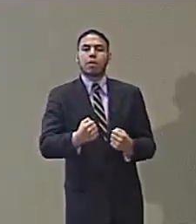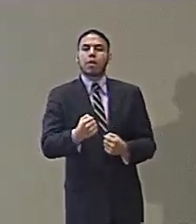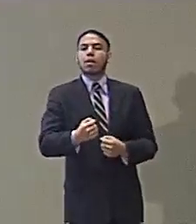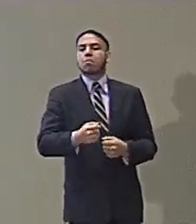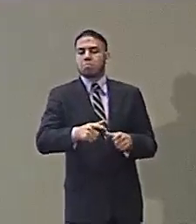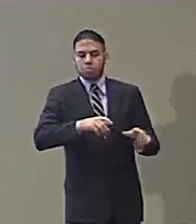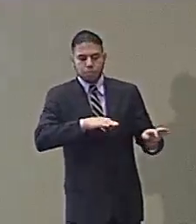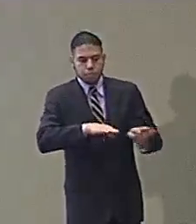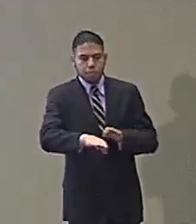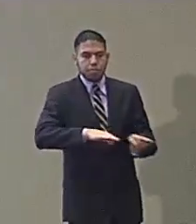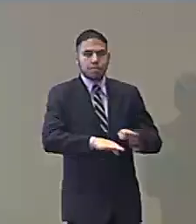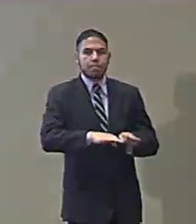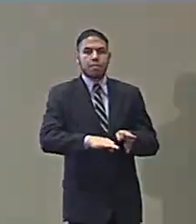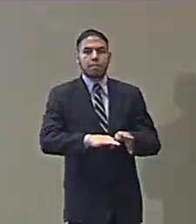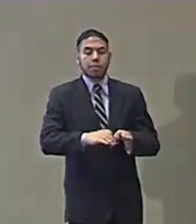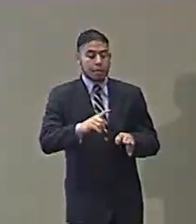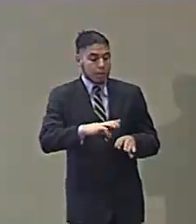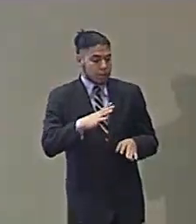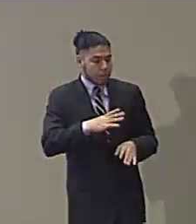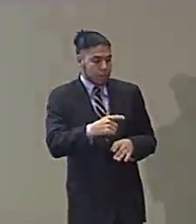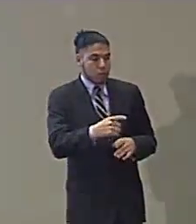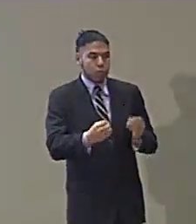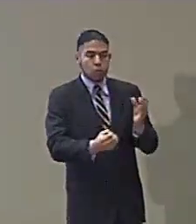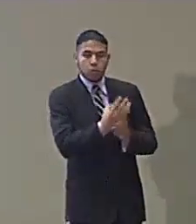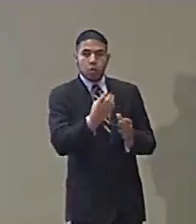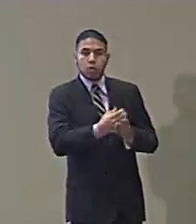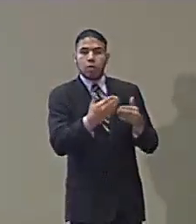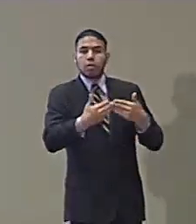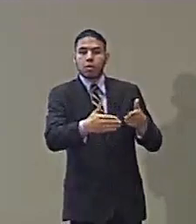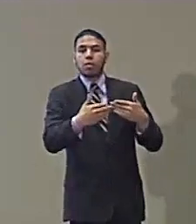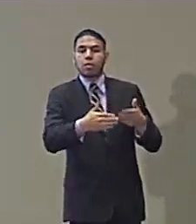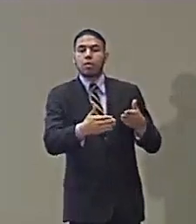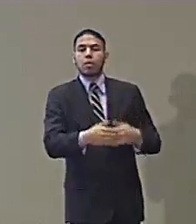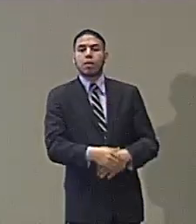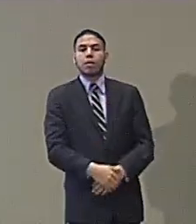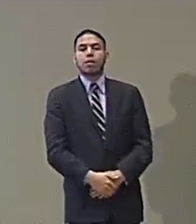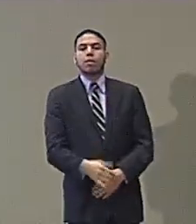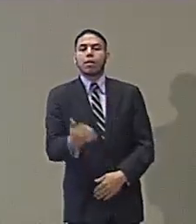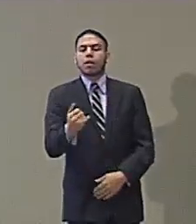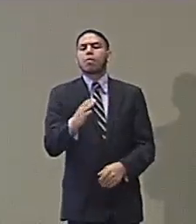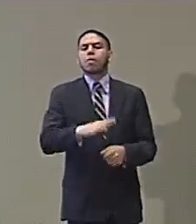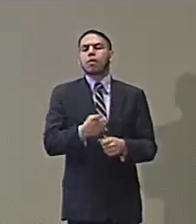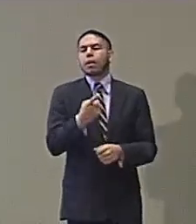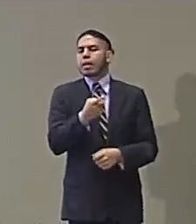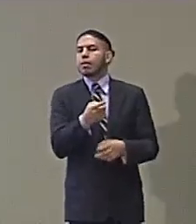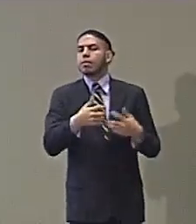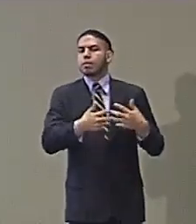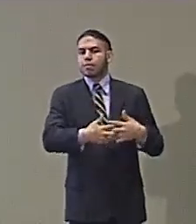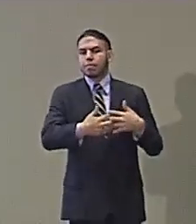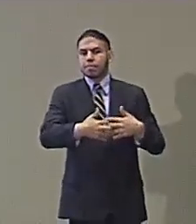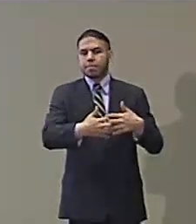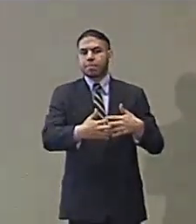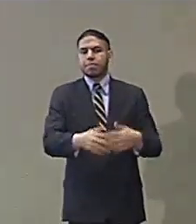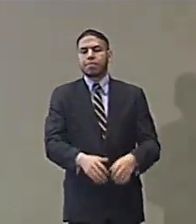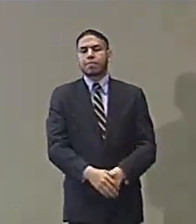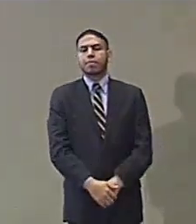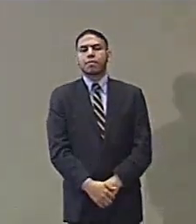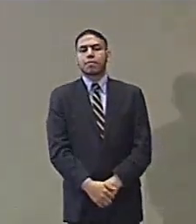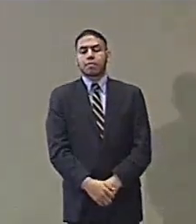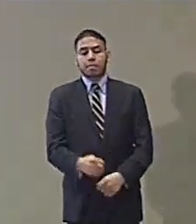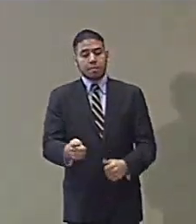país de los empleos se generan en y por esta industria principalmente